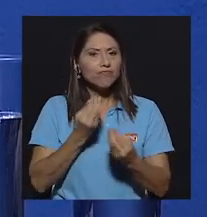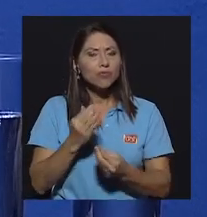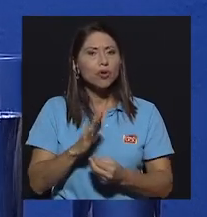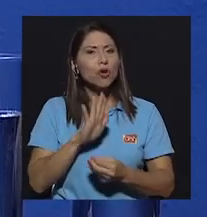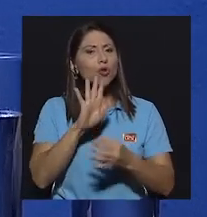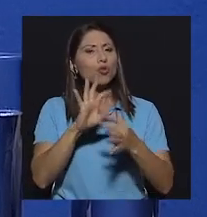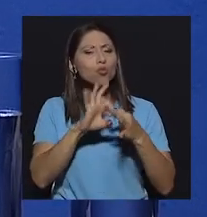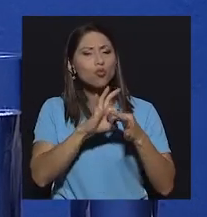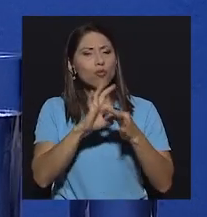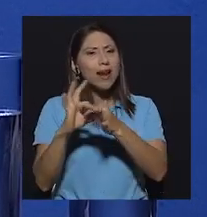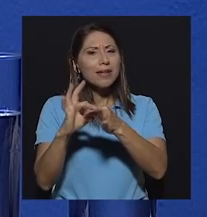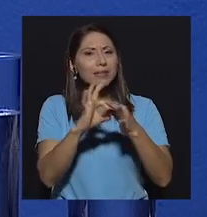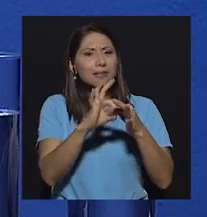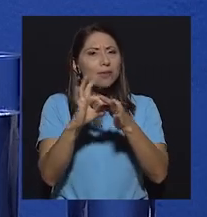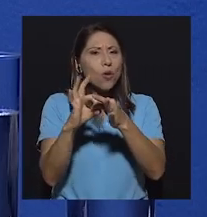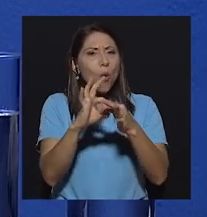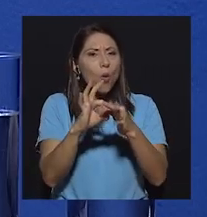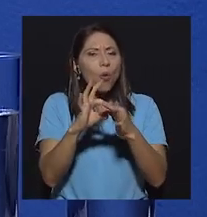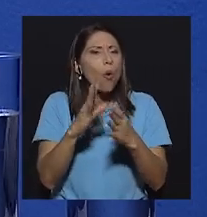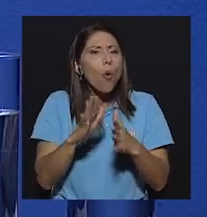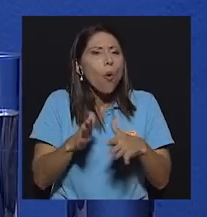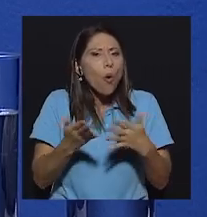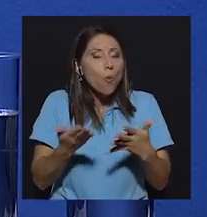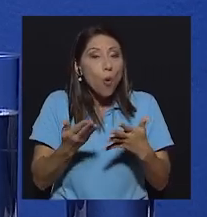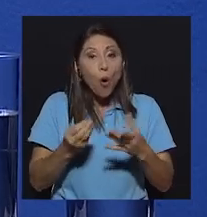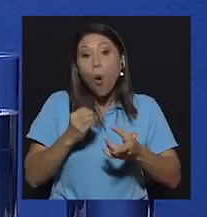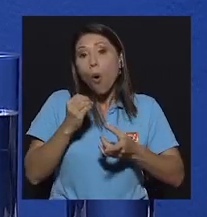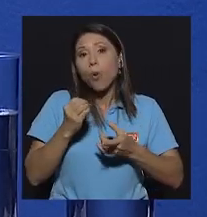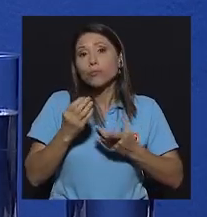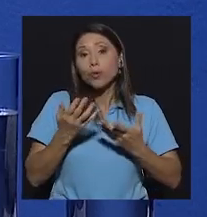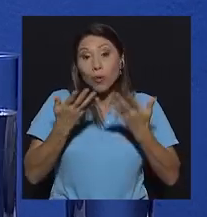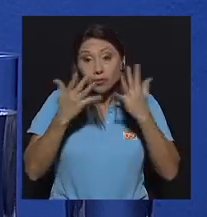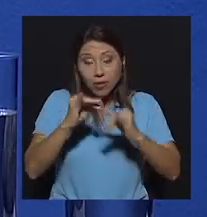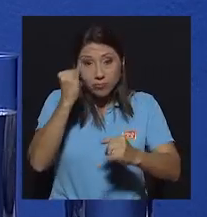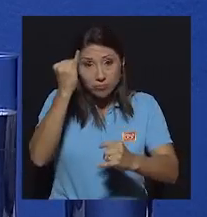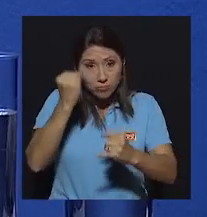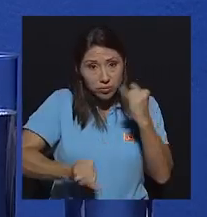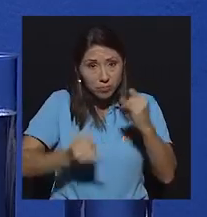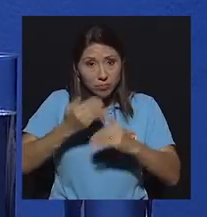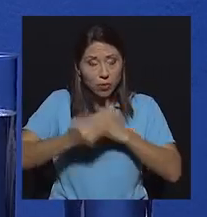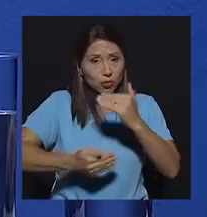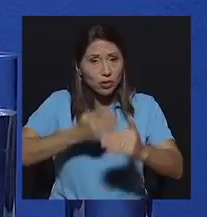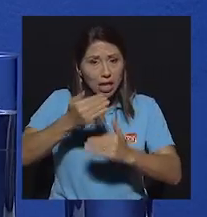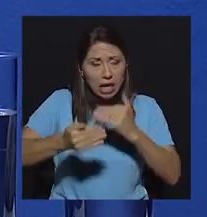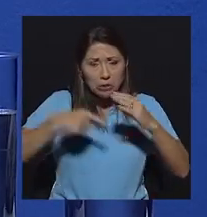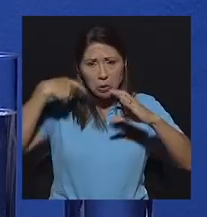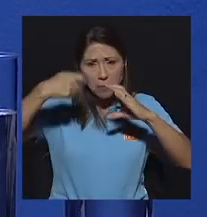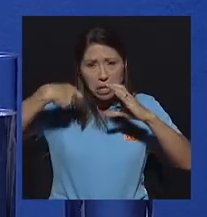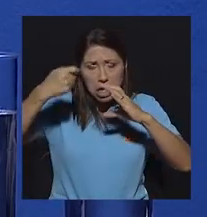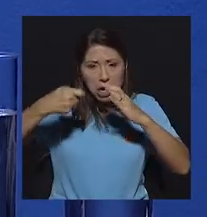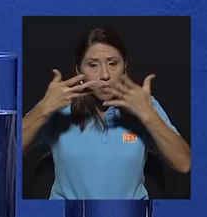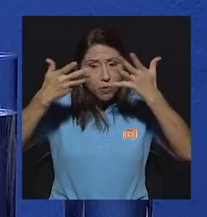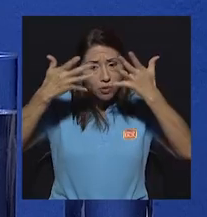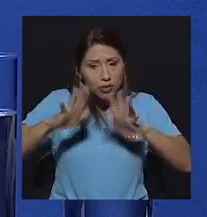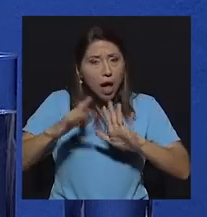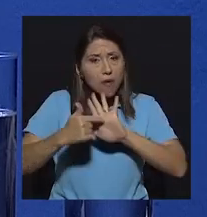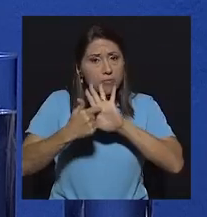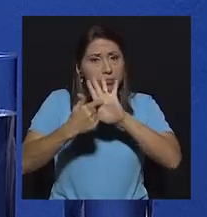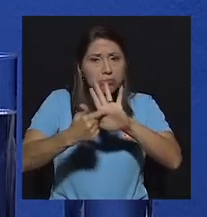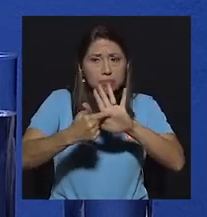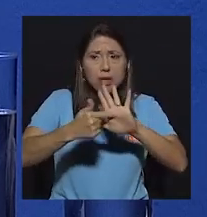¿cómo era tu relación o cómo es o cómo pensás que va a ser tu relación una vez concluido este proceso? Ya la película se